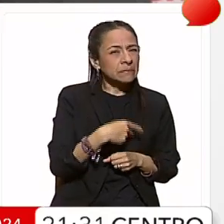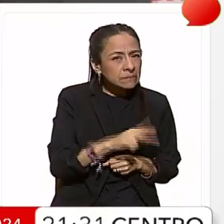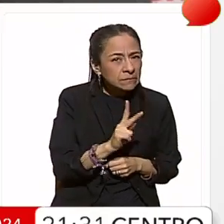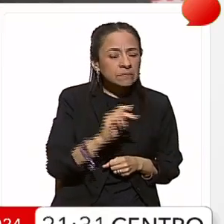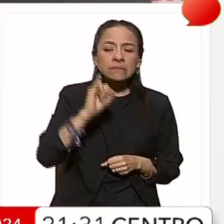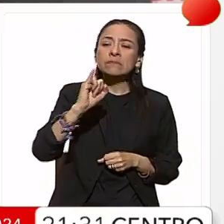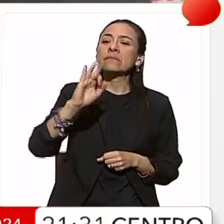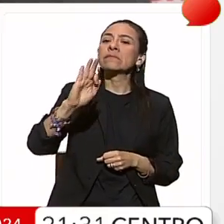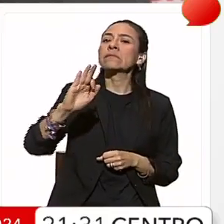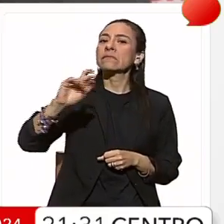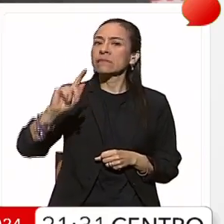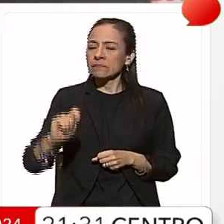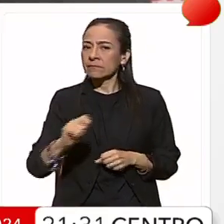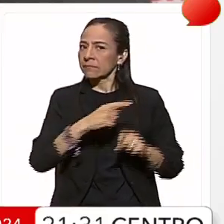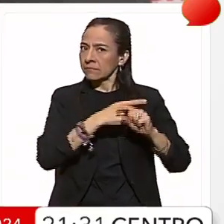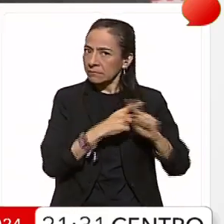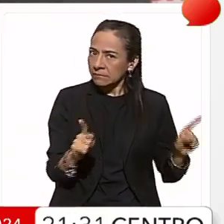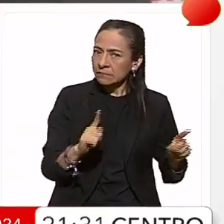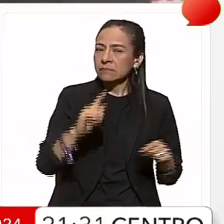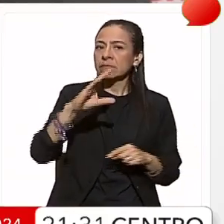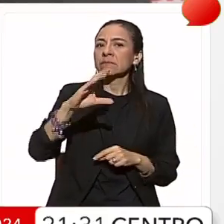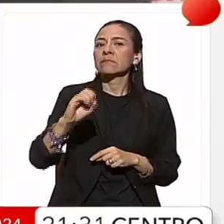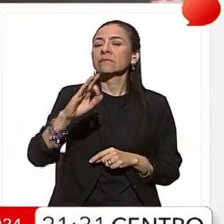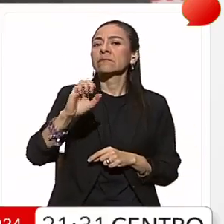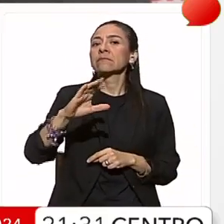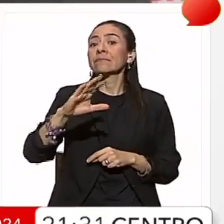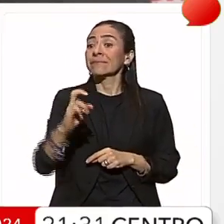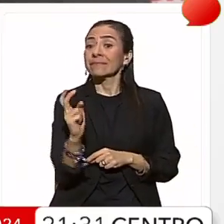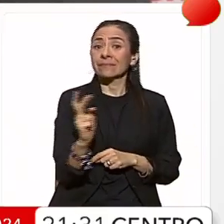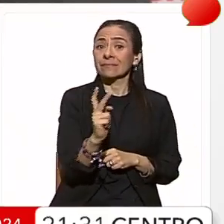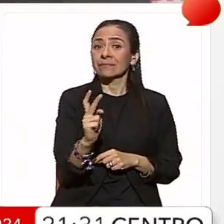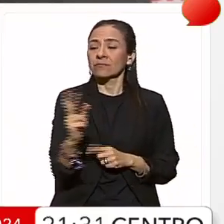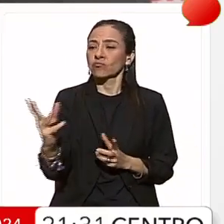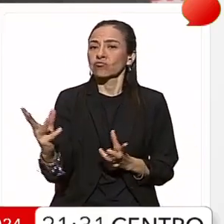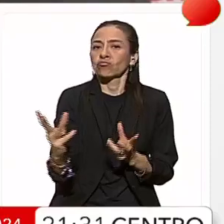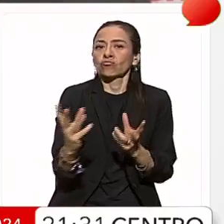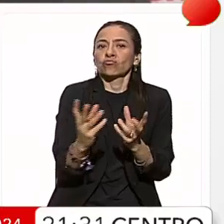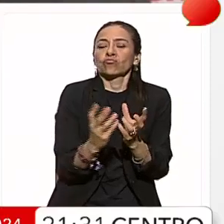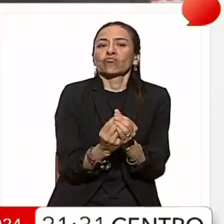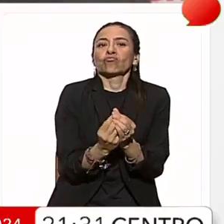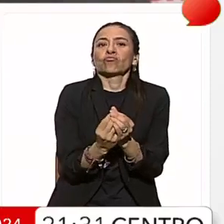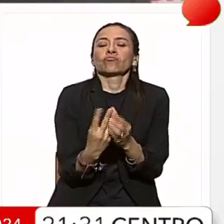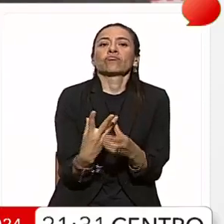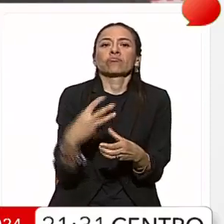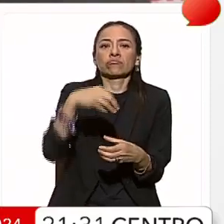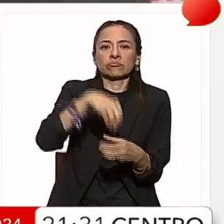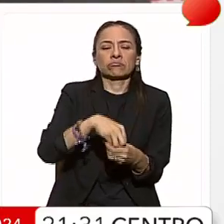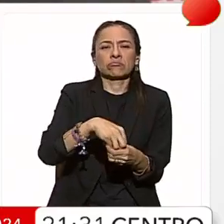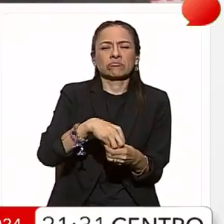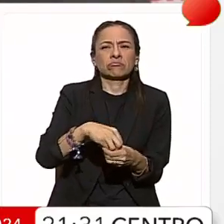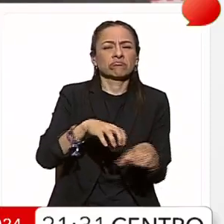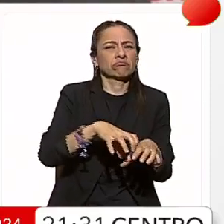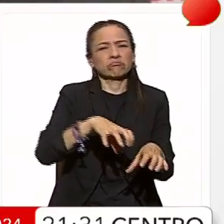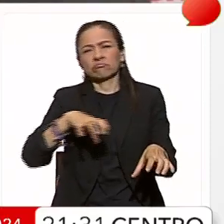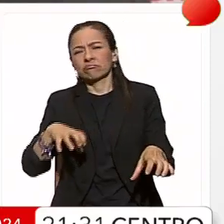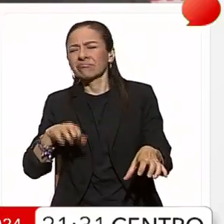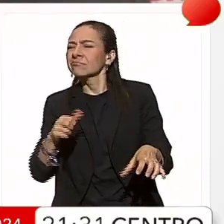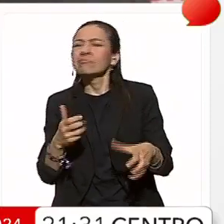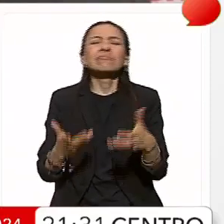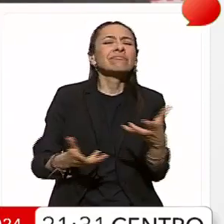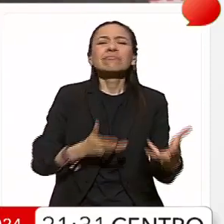del IFT y COFESE, estos se fusionan, van a ser un órgano desconcentrado. ¿Cuáles son las